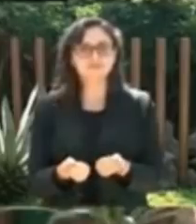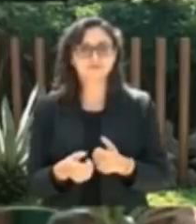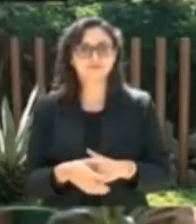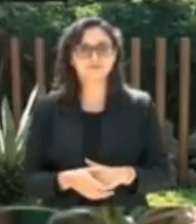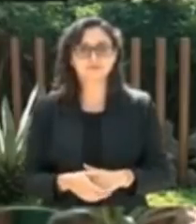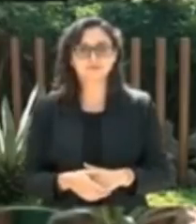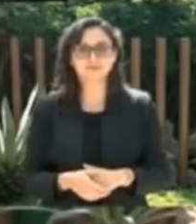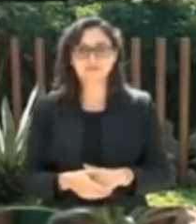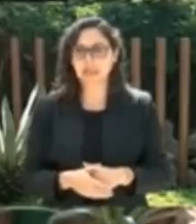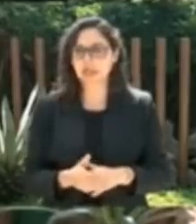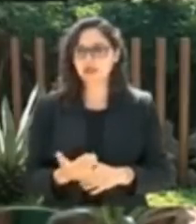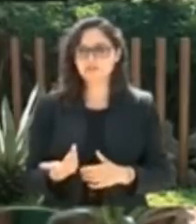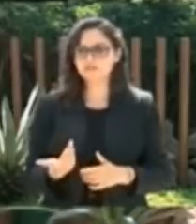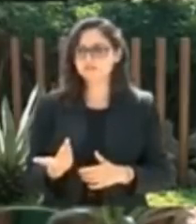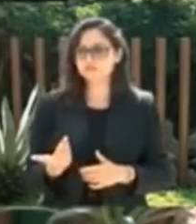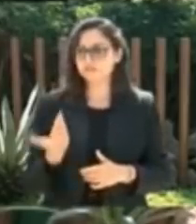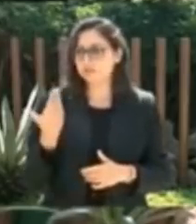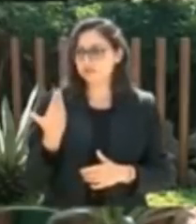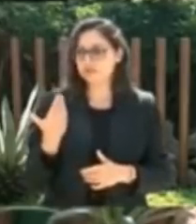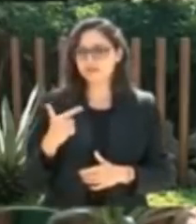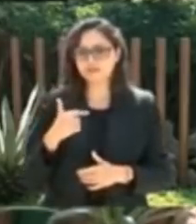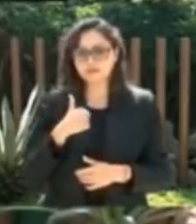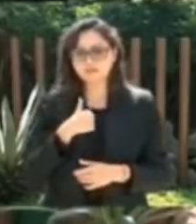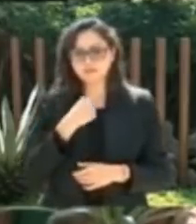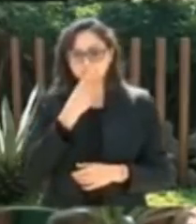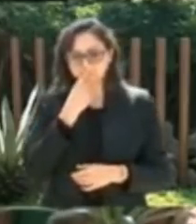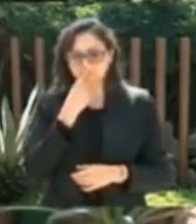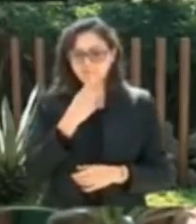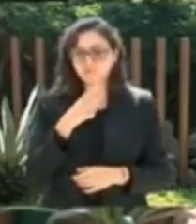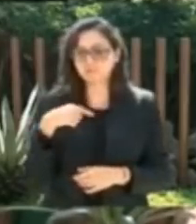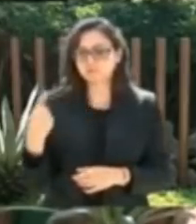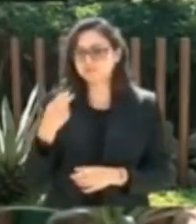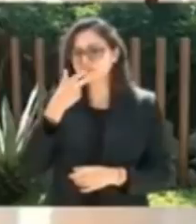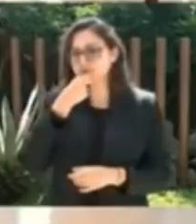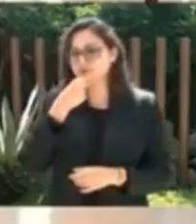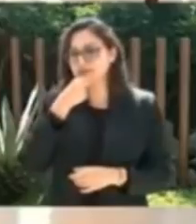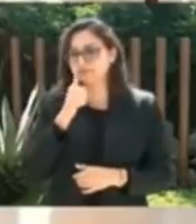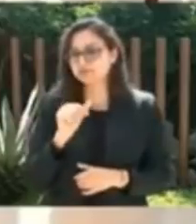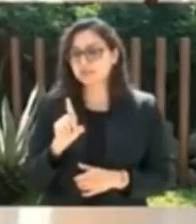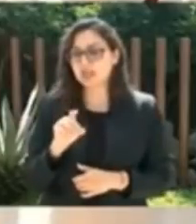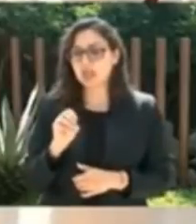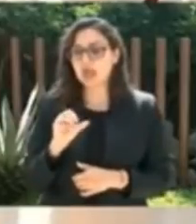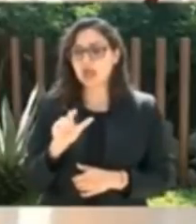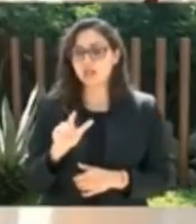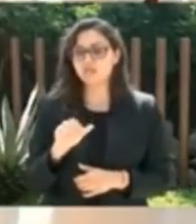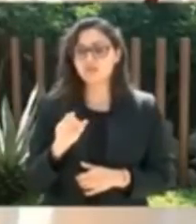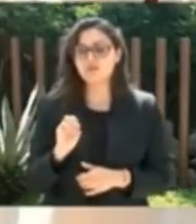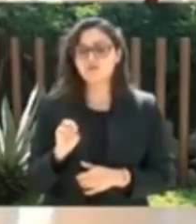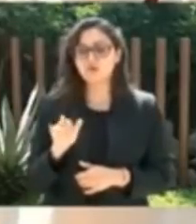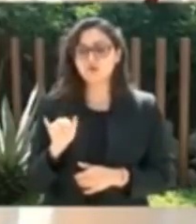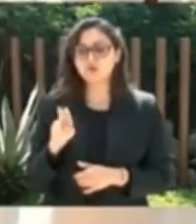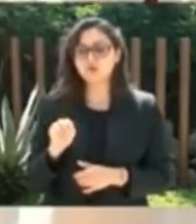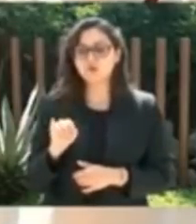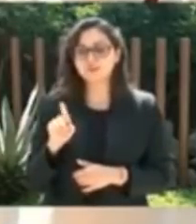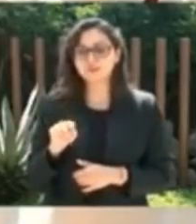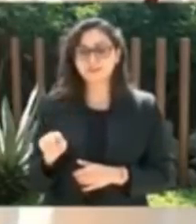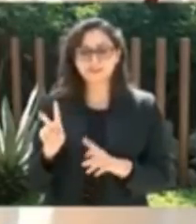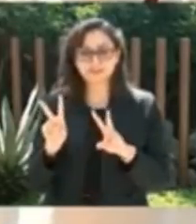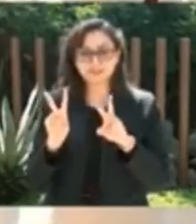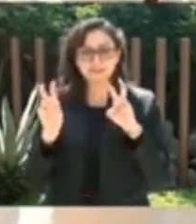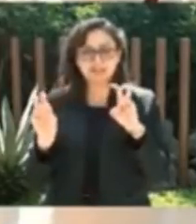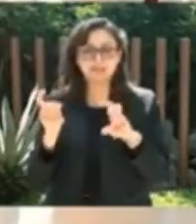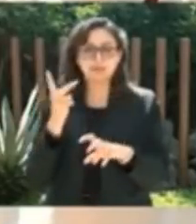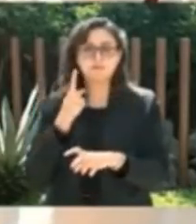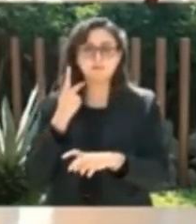comentaba yo que se le atribuye a don Adolfo Ruiz Cortines la regla de oro de la